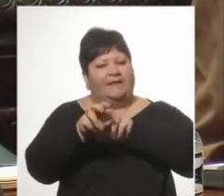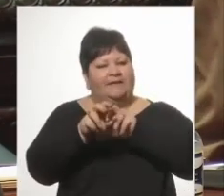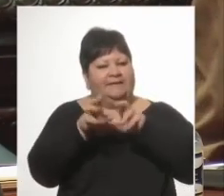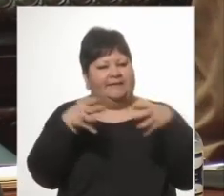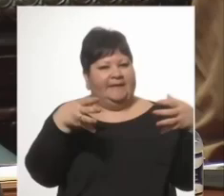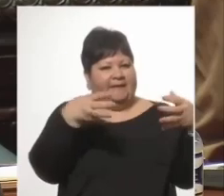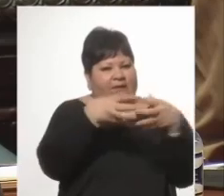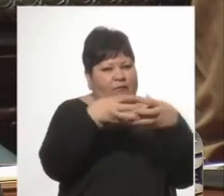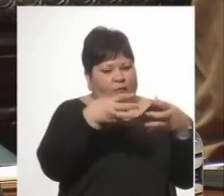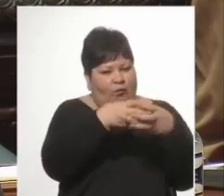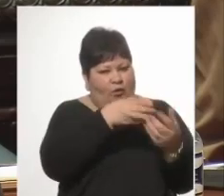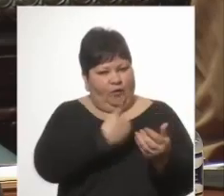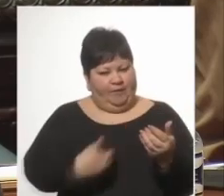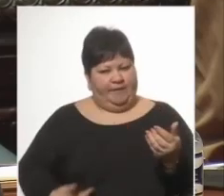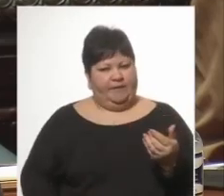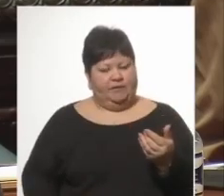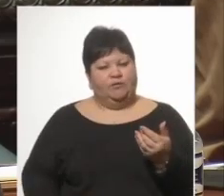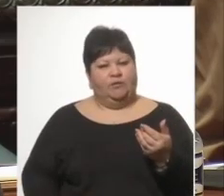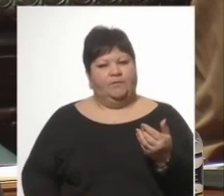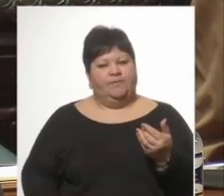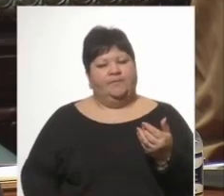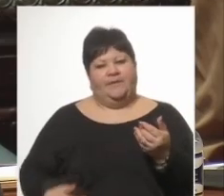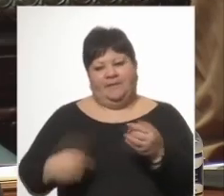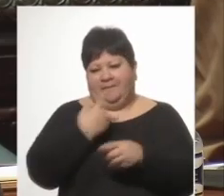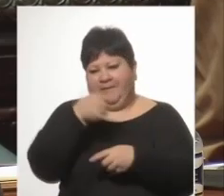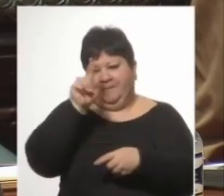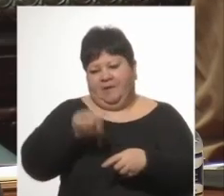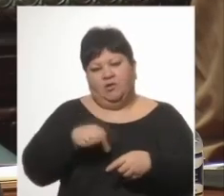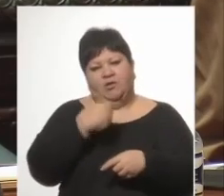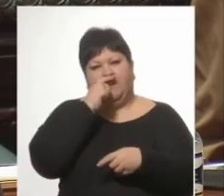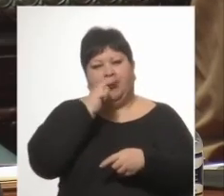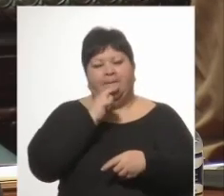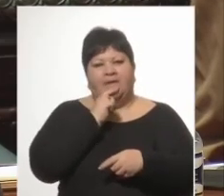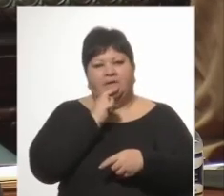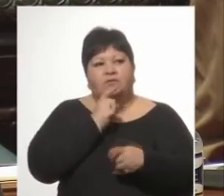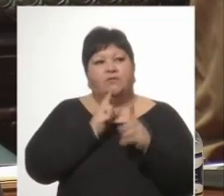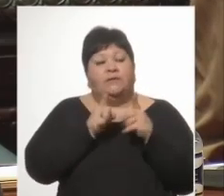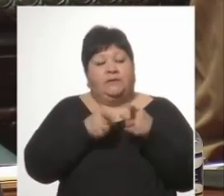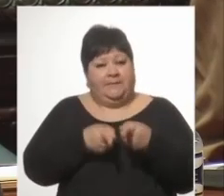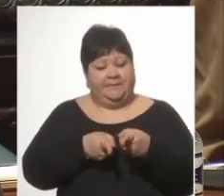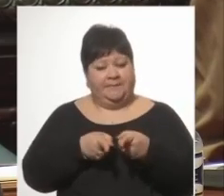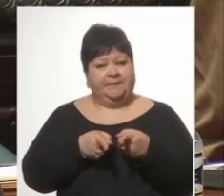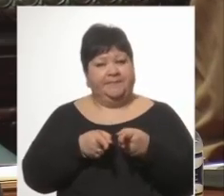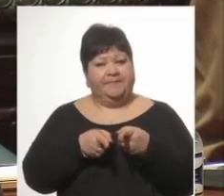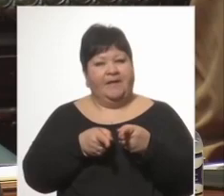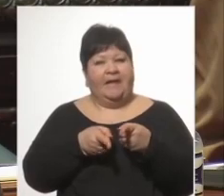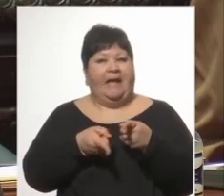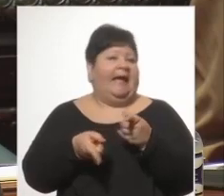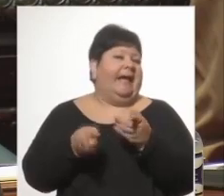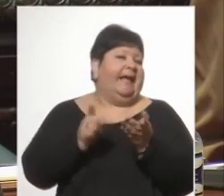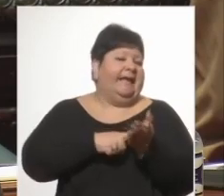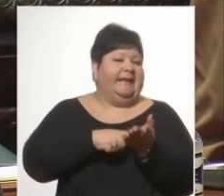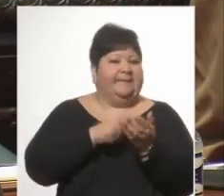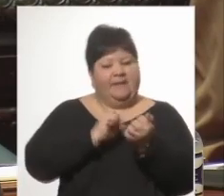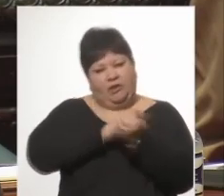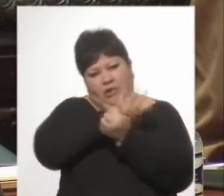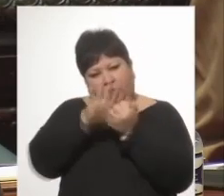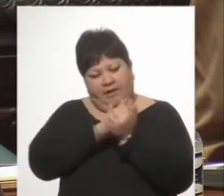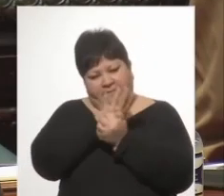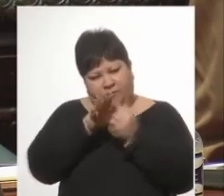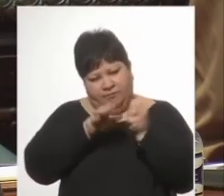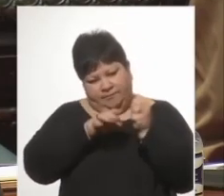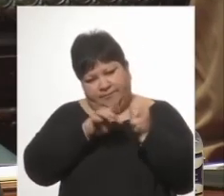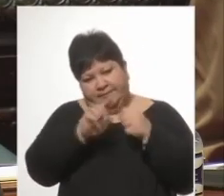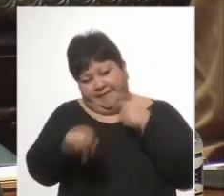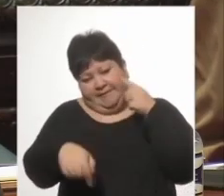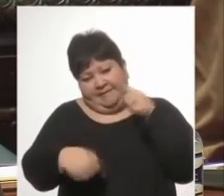objetivo manifiesto desde el 1 de marzo e incluso a pesar de la pandemia que sufre el país desde pocos días